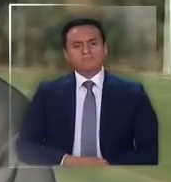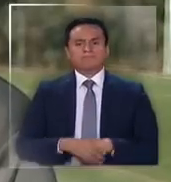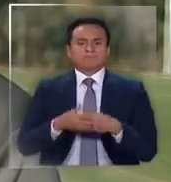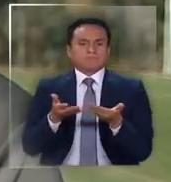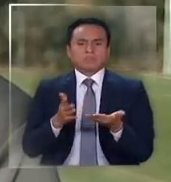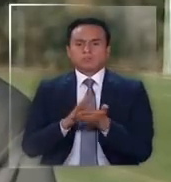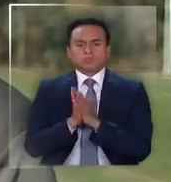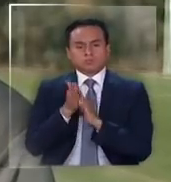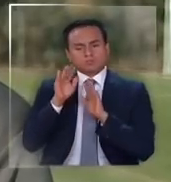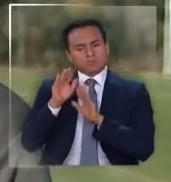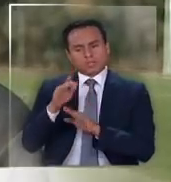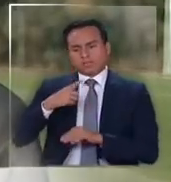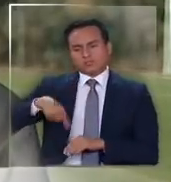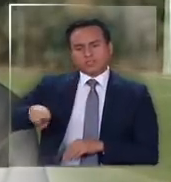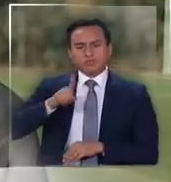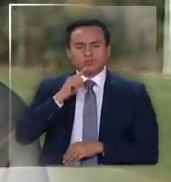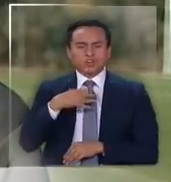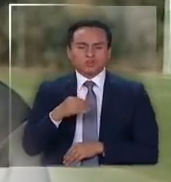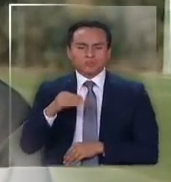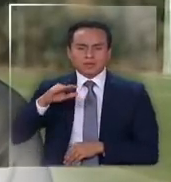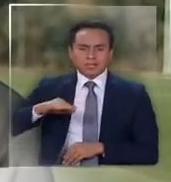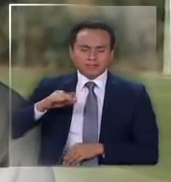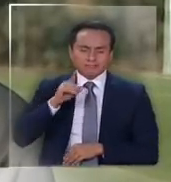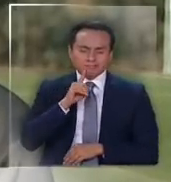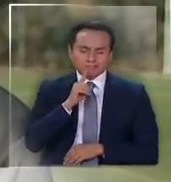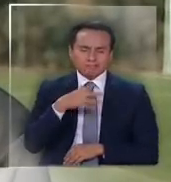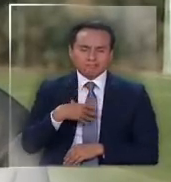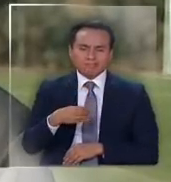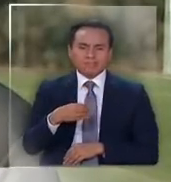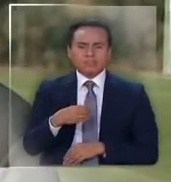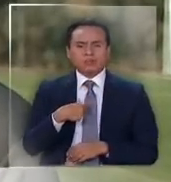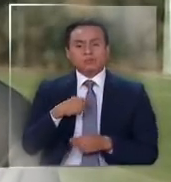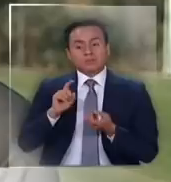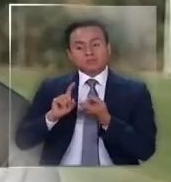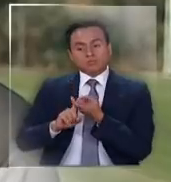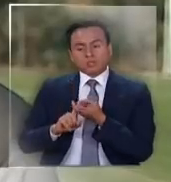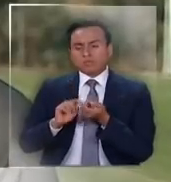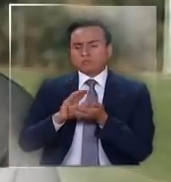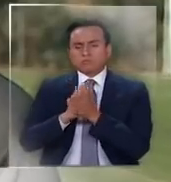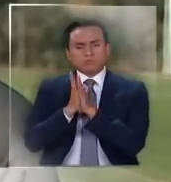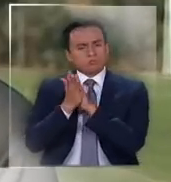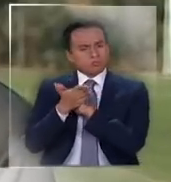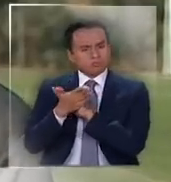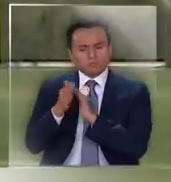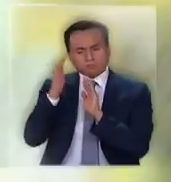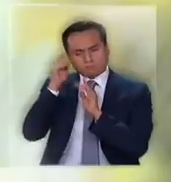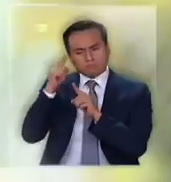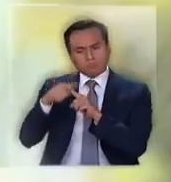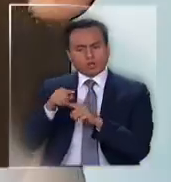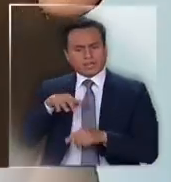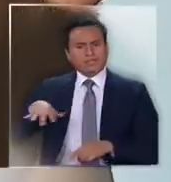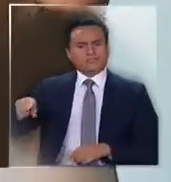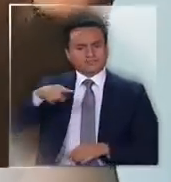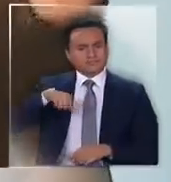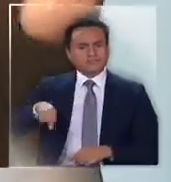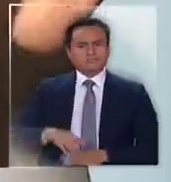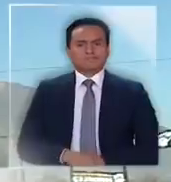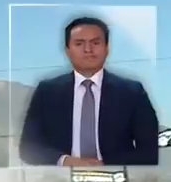Y todo por ellos, pues yo tengo un hijo pequeño y mi señora y todo lo hago por ellos.